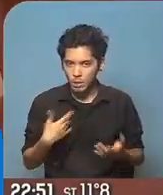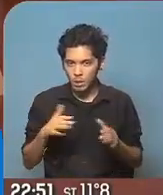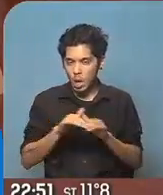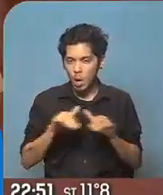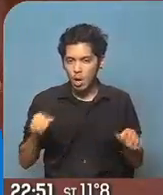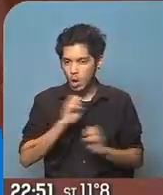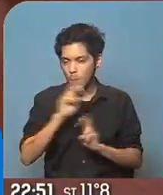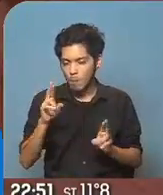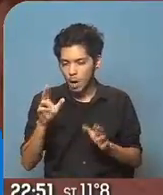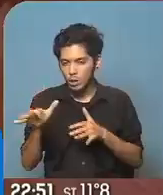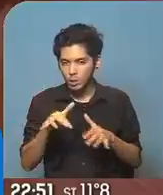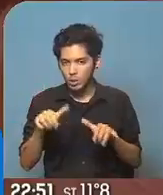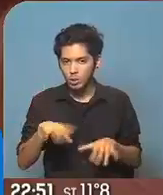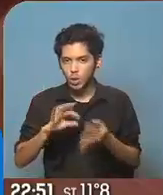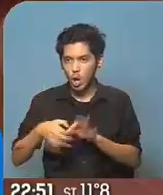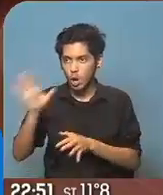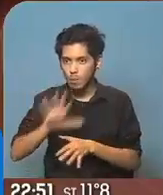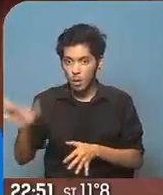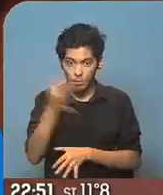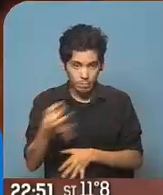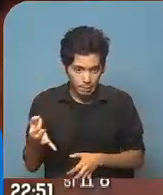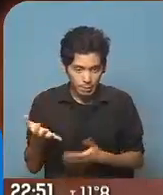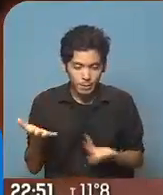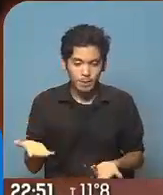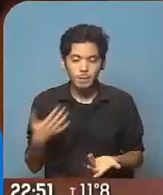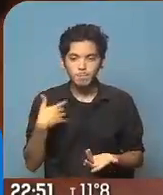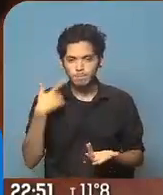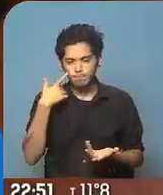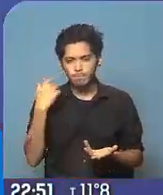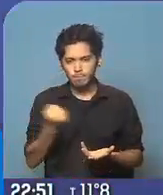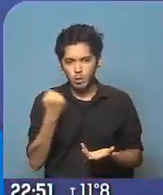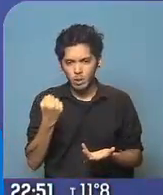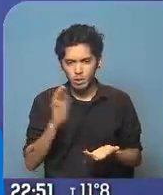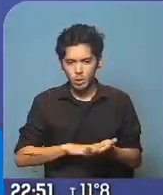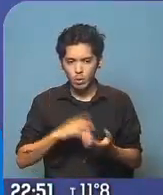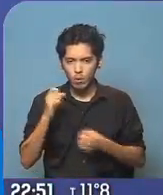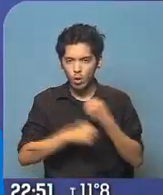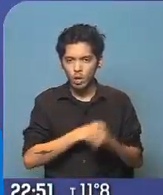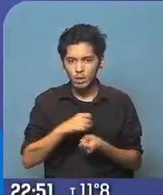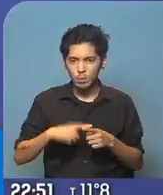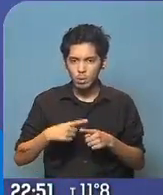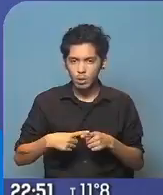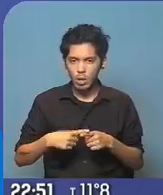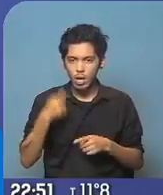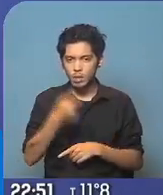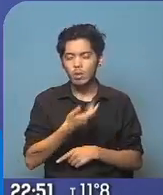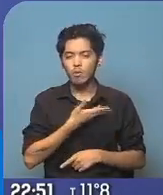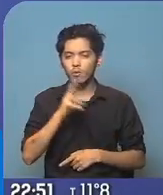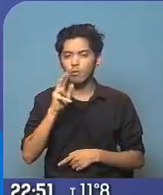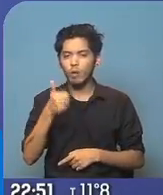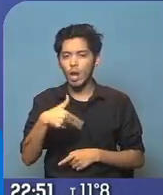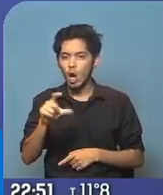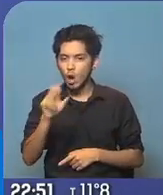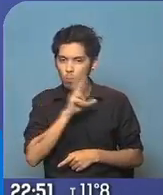peores candidatos europeos. Ciertos signos muy preocupantes de violencia política, el asesinato de Mariel Franco.